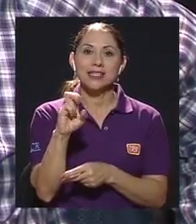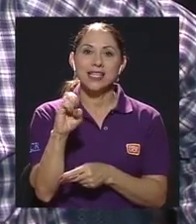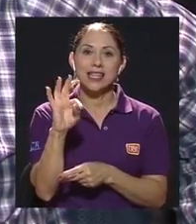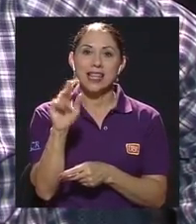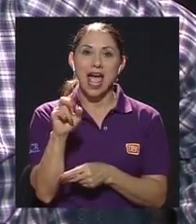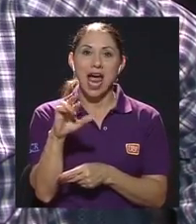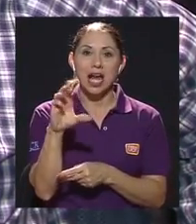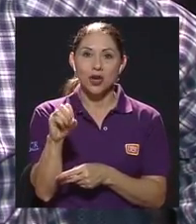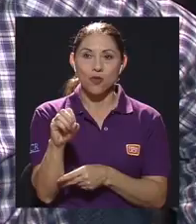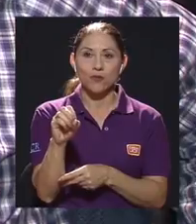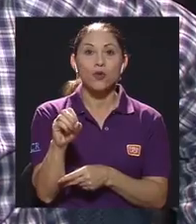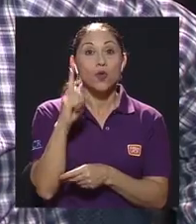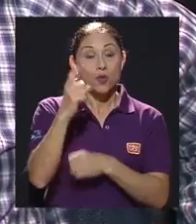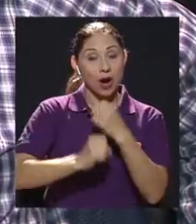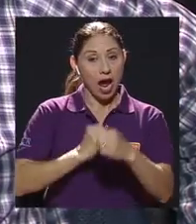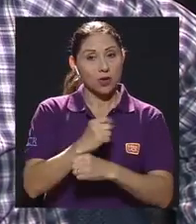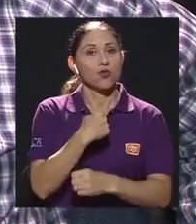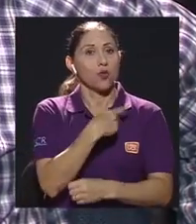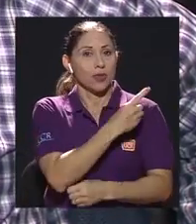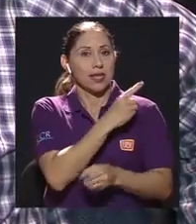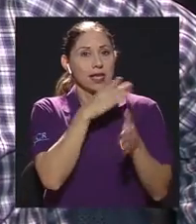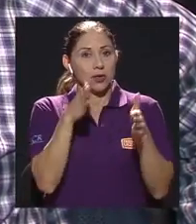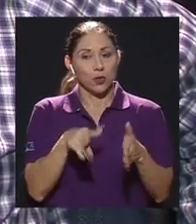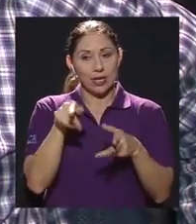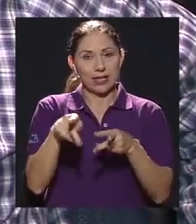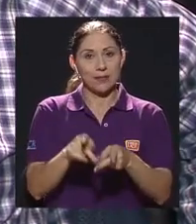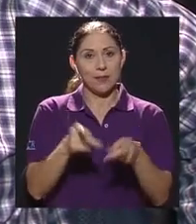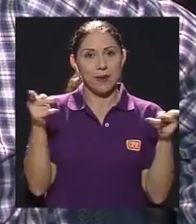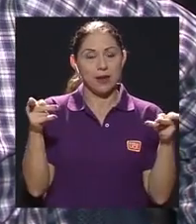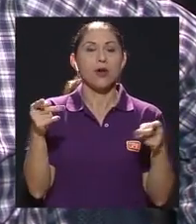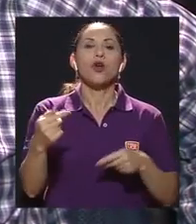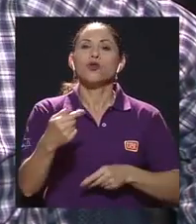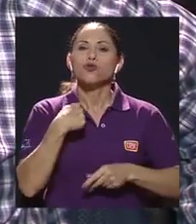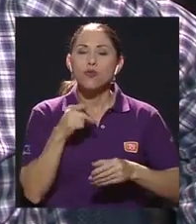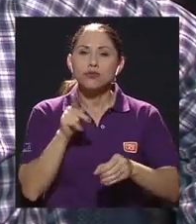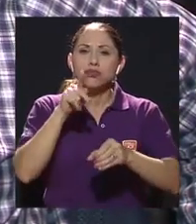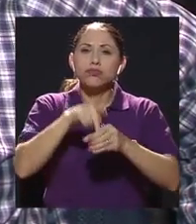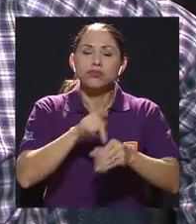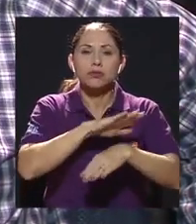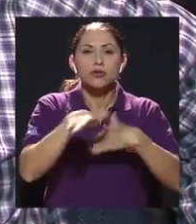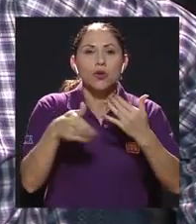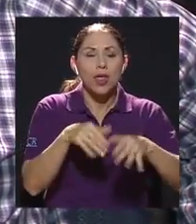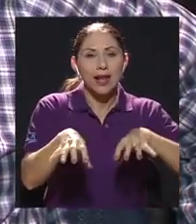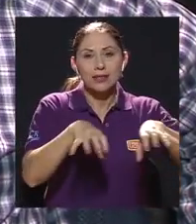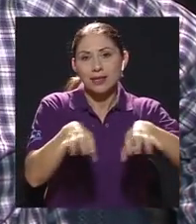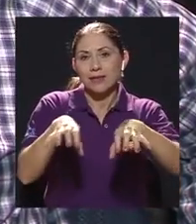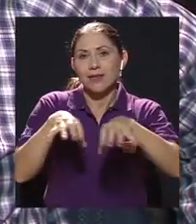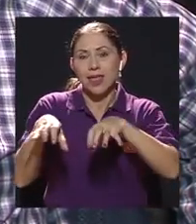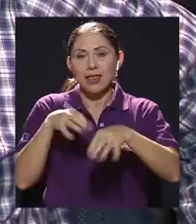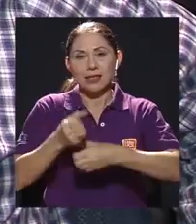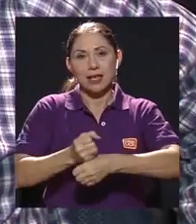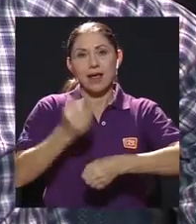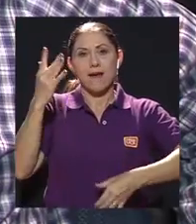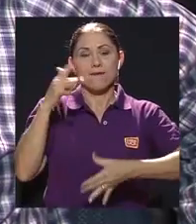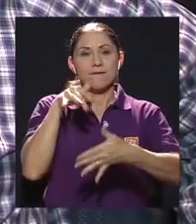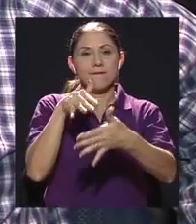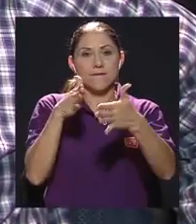Lo dirigí por un año y participé en todas las actividades de la FEURC de